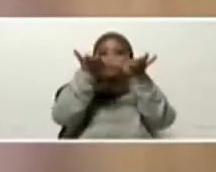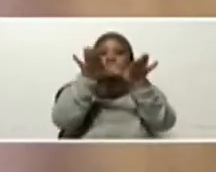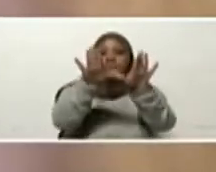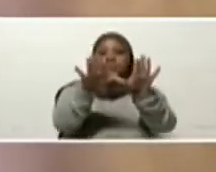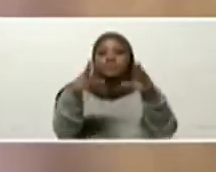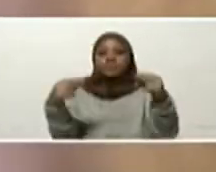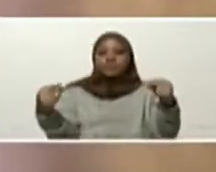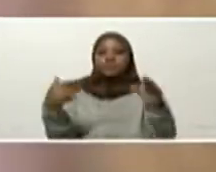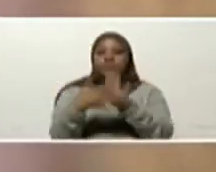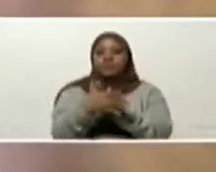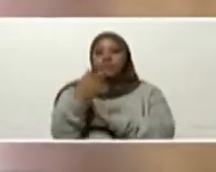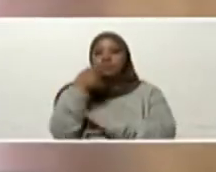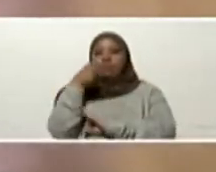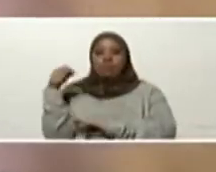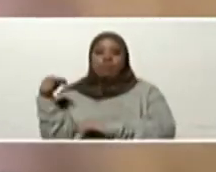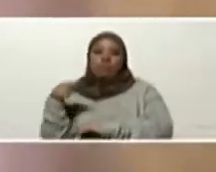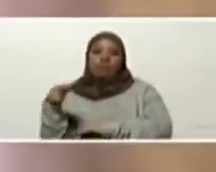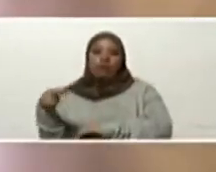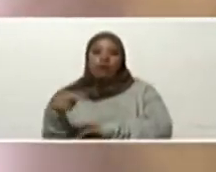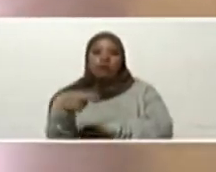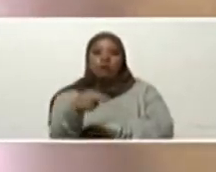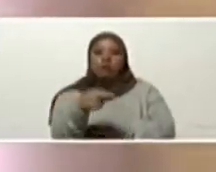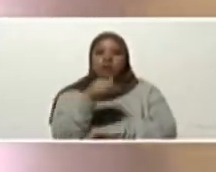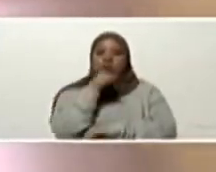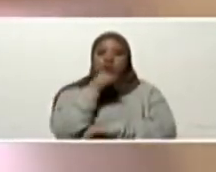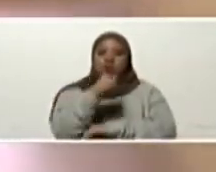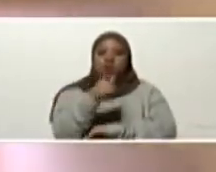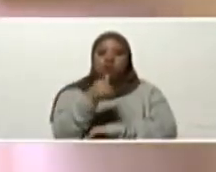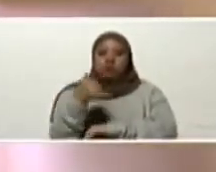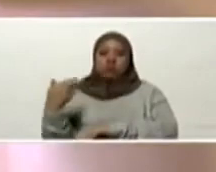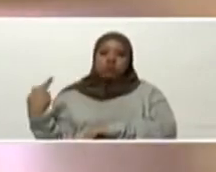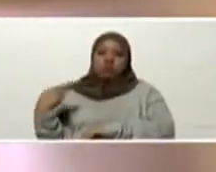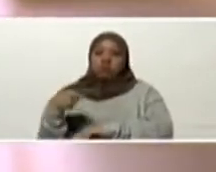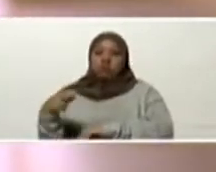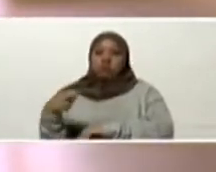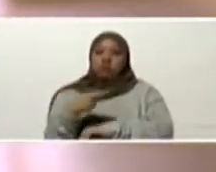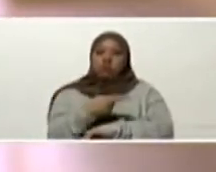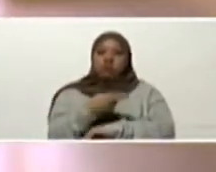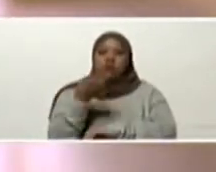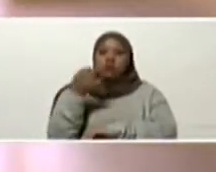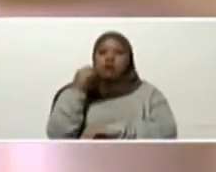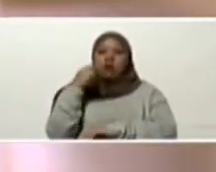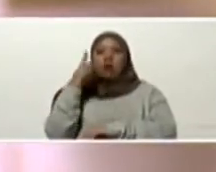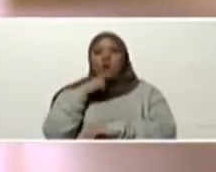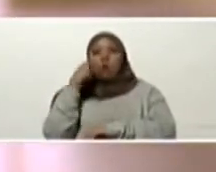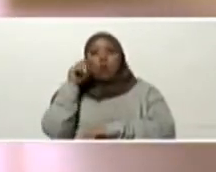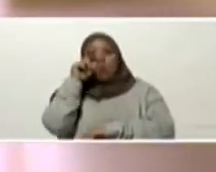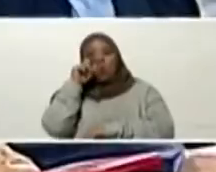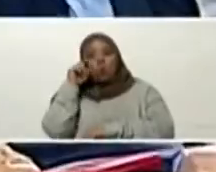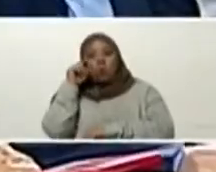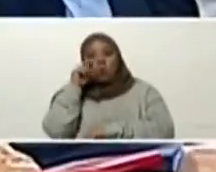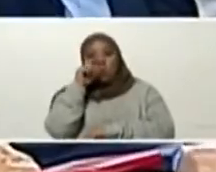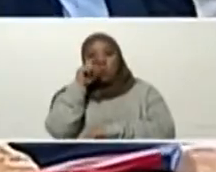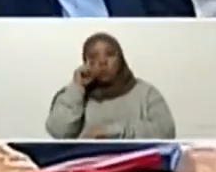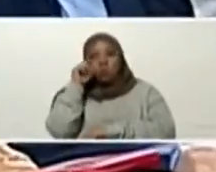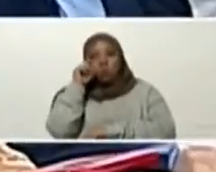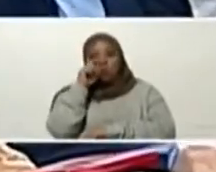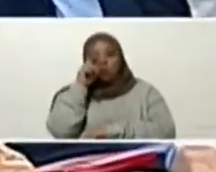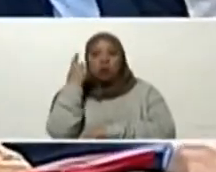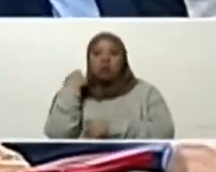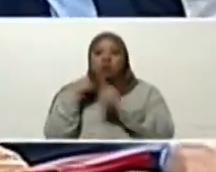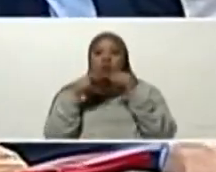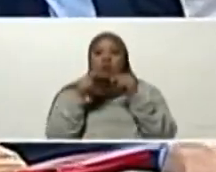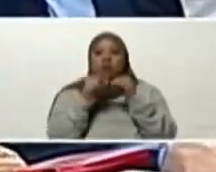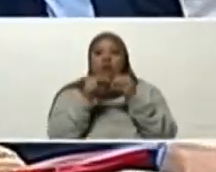Hablando con el ratón. Mira el ratón, qué bonito es, Silvia, mira. Un ratón tiene las orejas rosadas y la cola